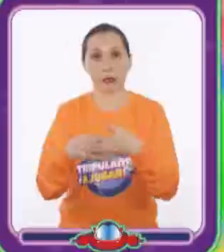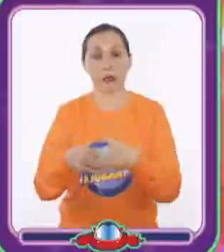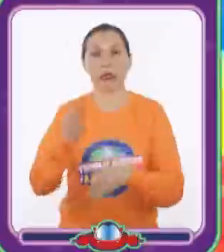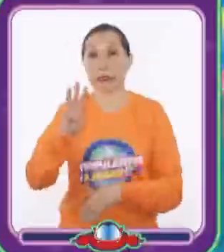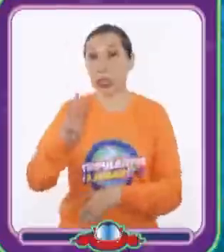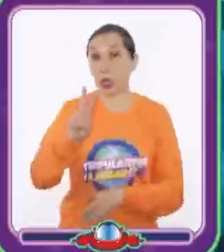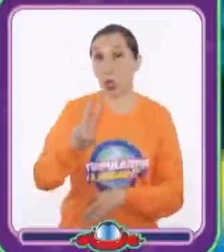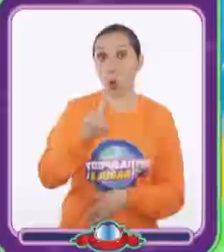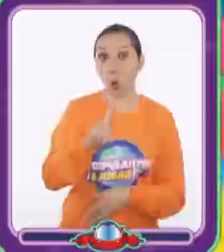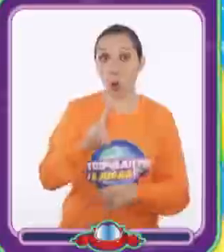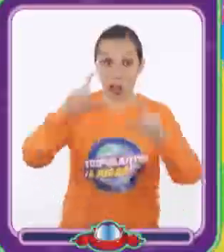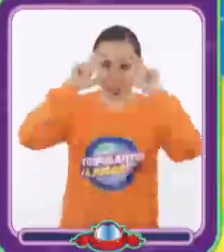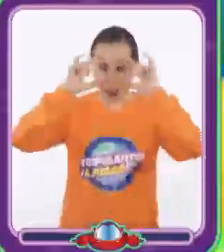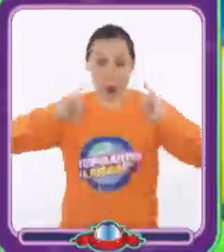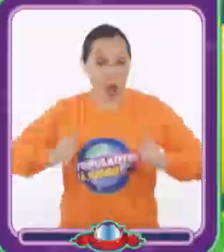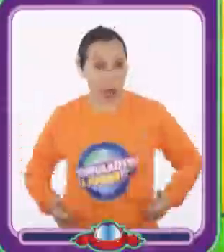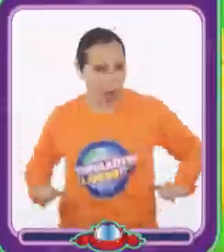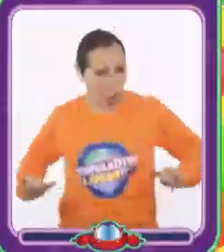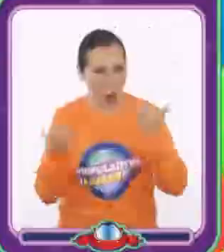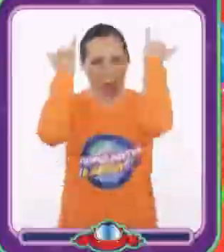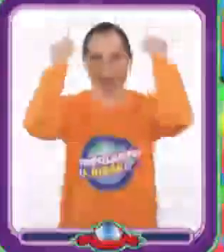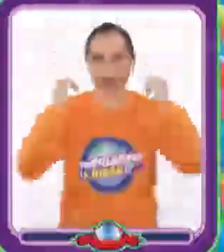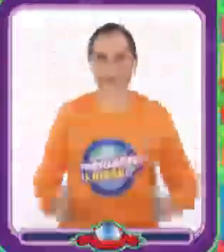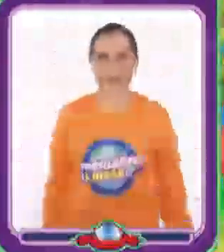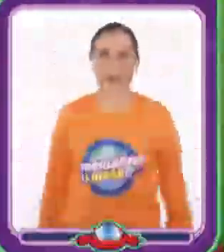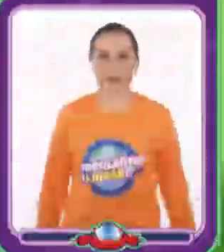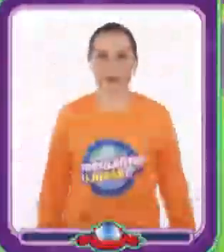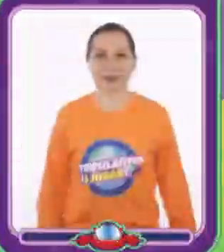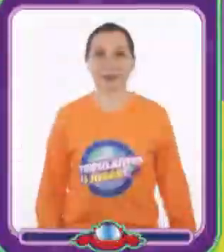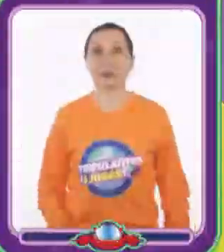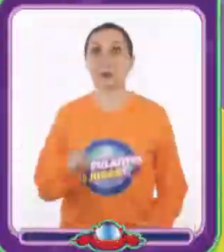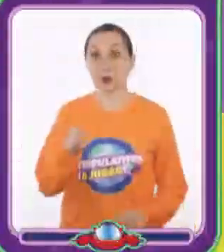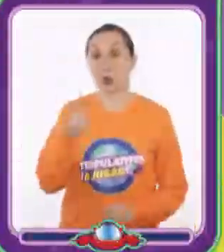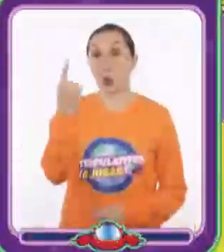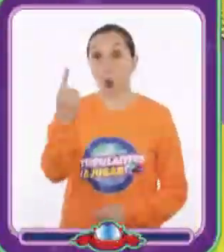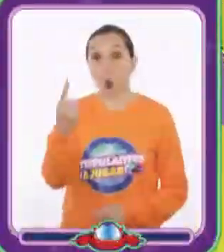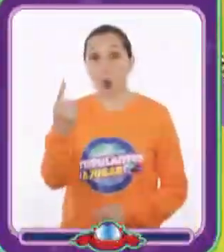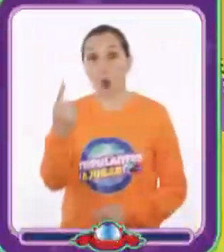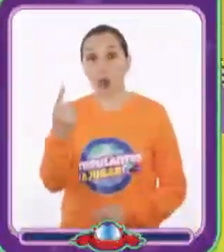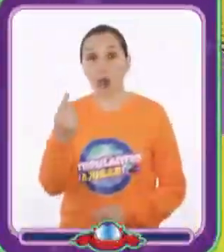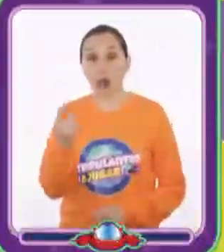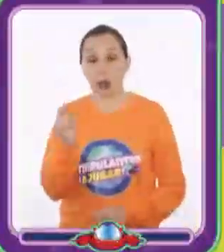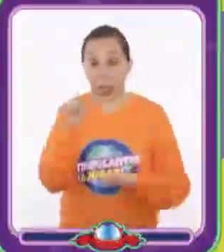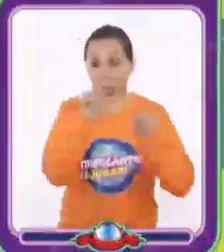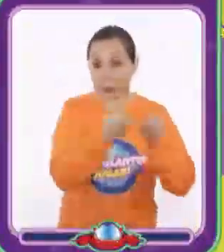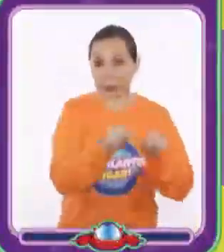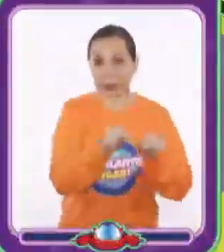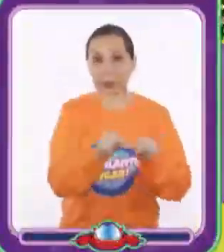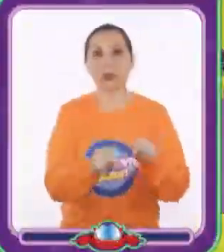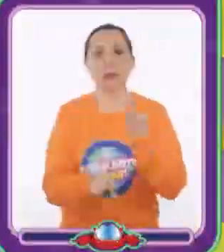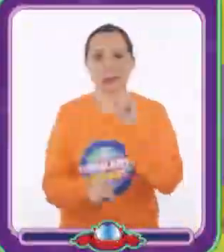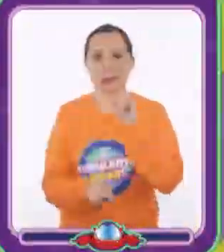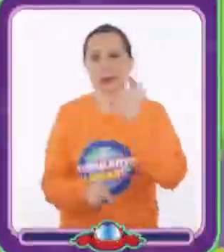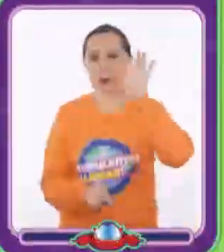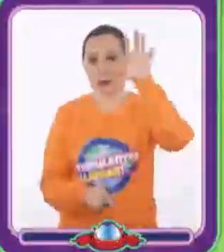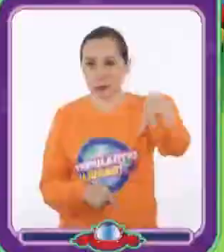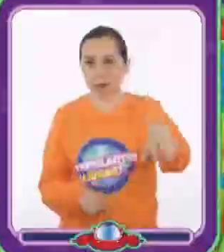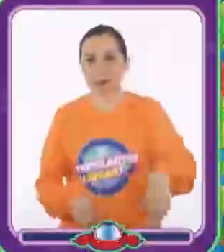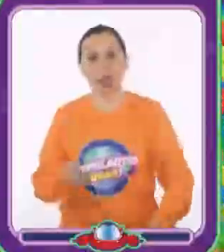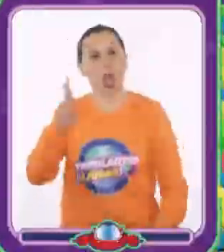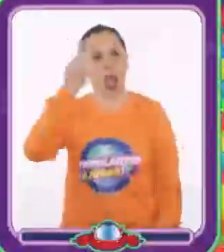tripulación. 3, 2, 1. ¡Tripulantes a jugar! ¡Vamos! Aquí hay una. Aquí. Tenemos